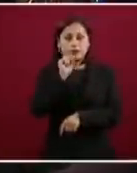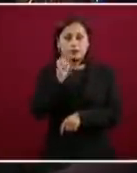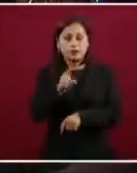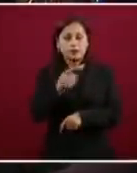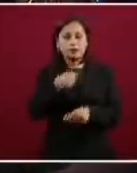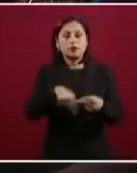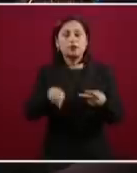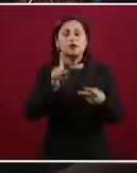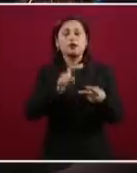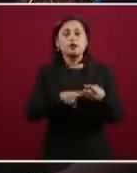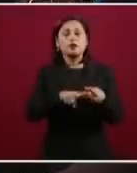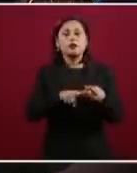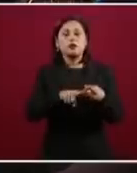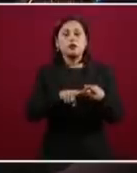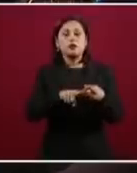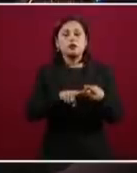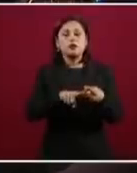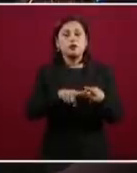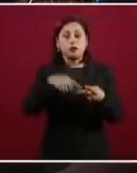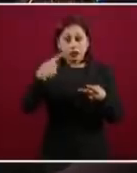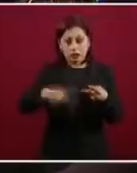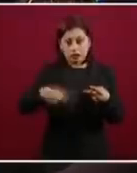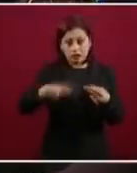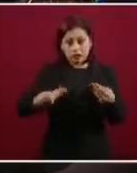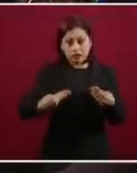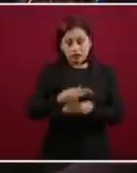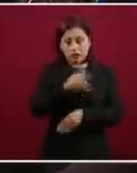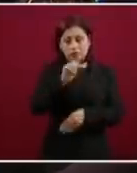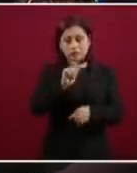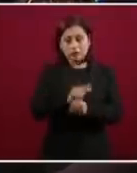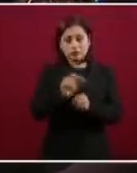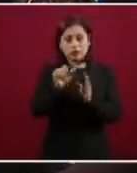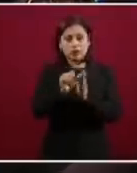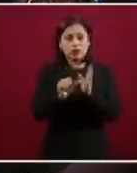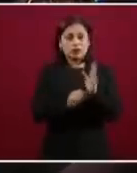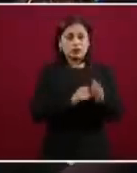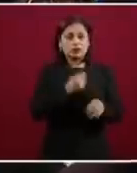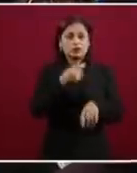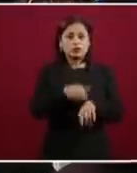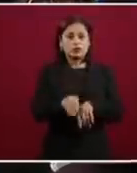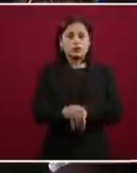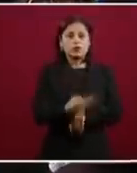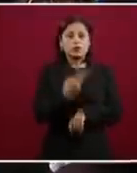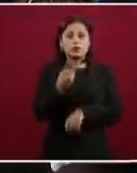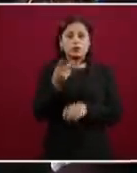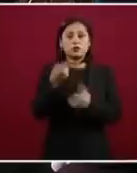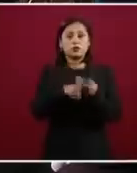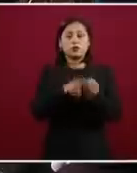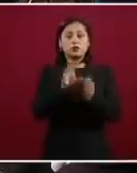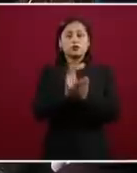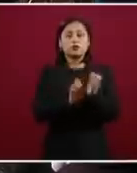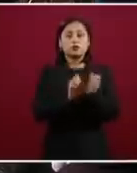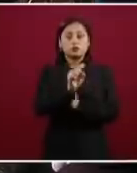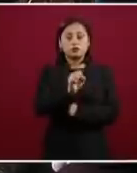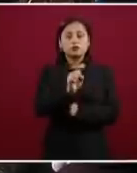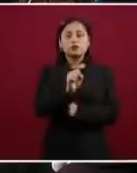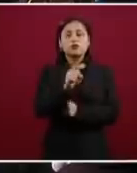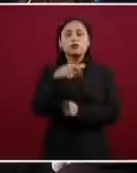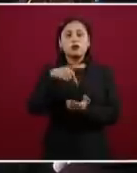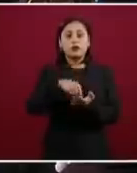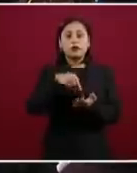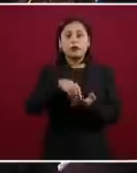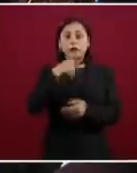de nuestro país, el artículo 2 de la Constitución Federal establece el derecho de